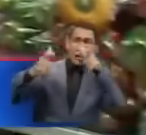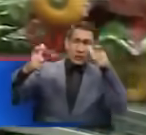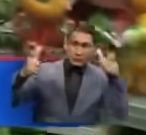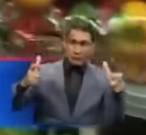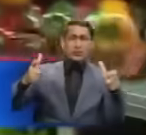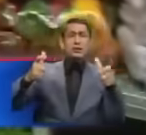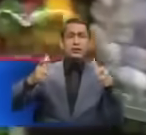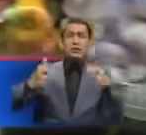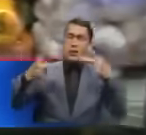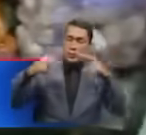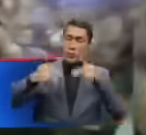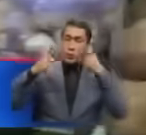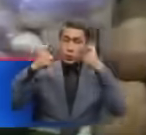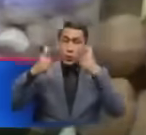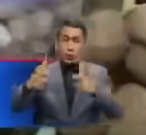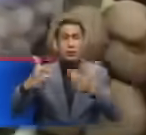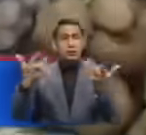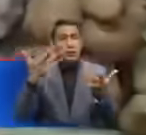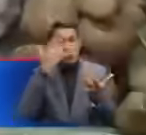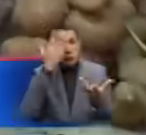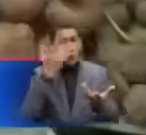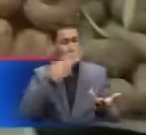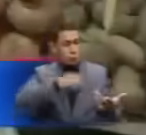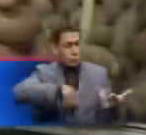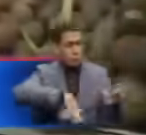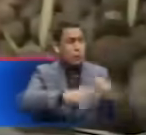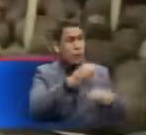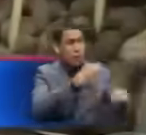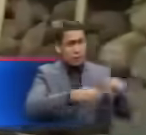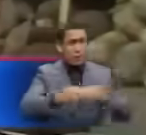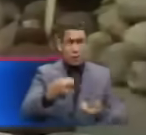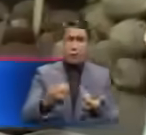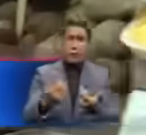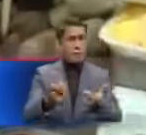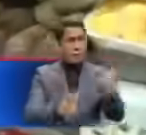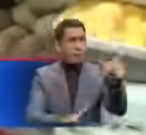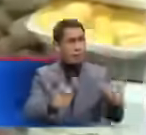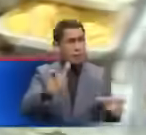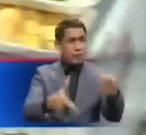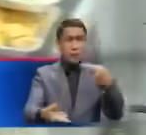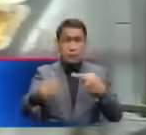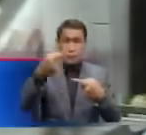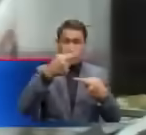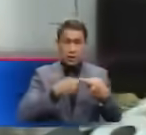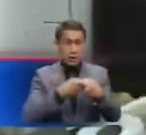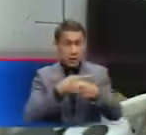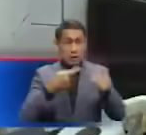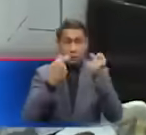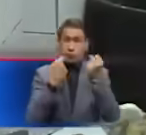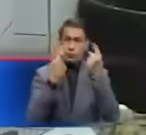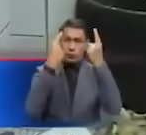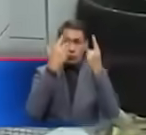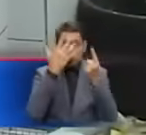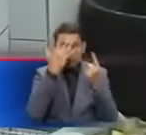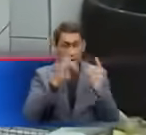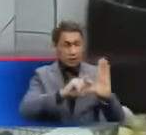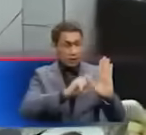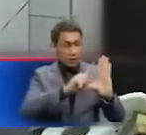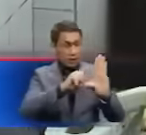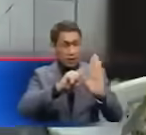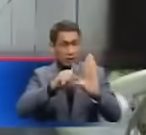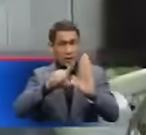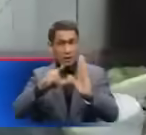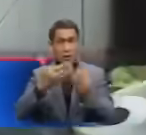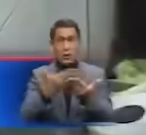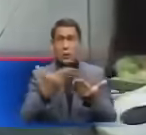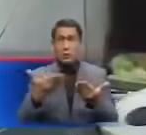nuestros clientes, a las amas de casa, no tengamos que subir y que haya un impacto económico. Pero igual aquí en Santa